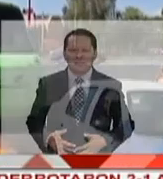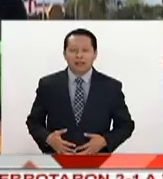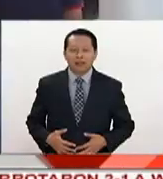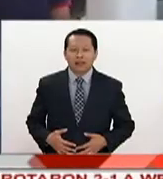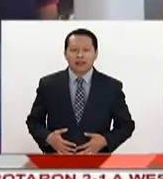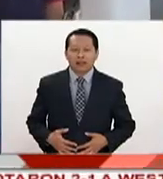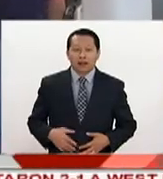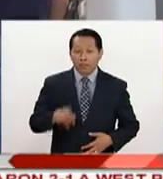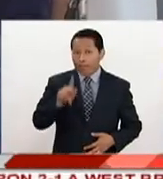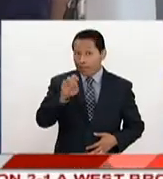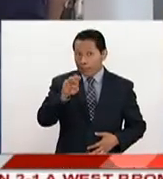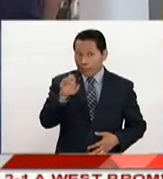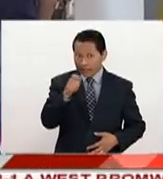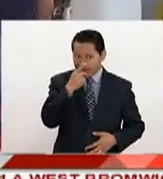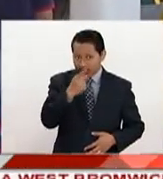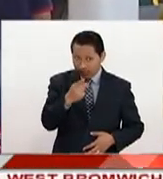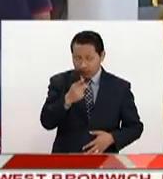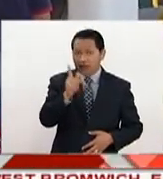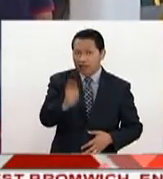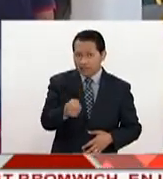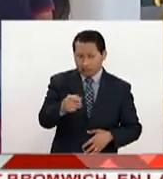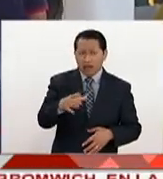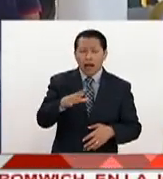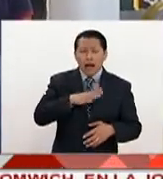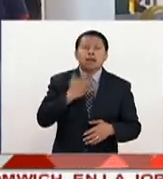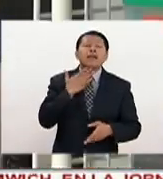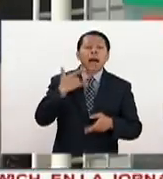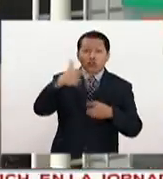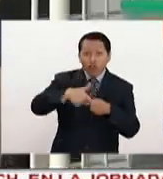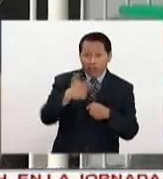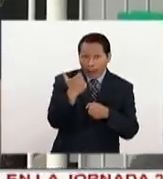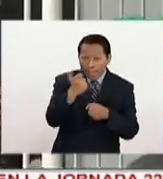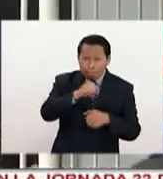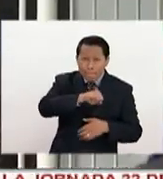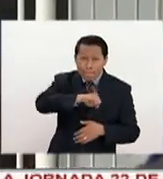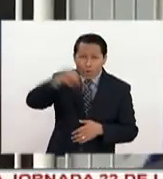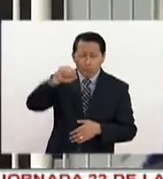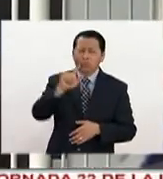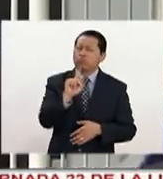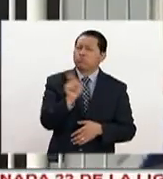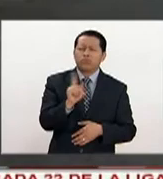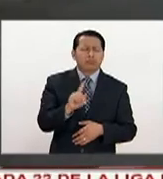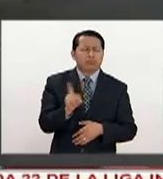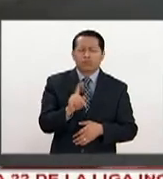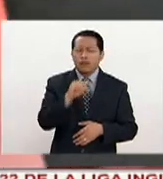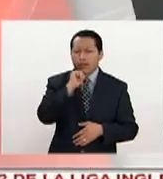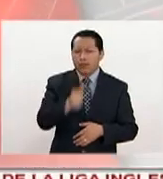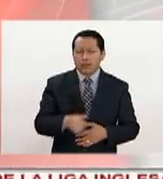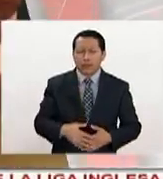Petróleos Mexicanos reiteró que no habrá un incremento brusco en los precios de la gasolina en este inicio de año.